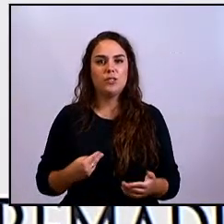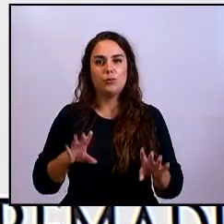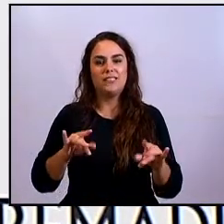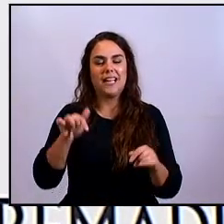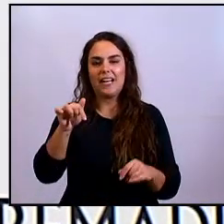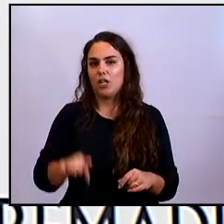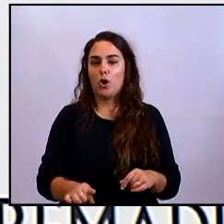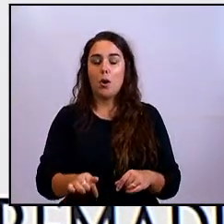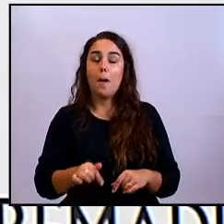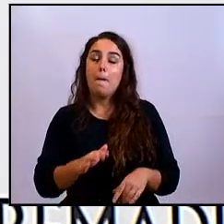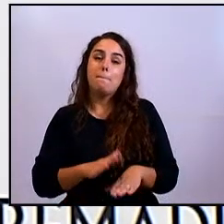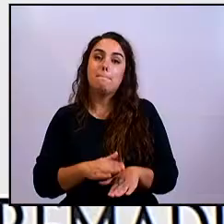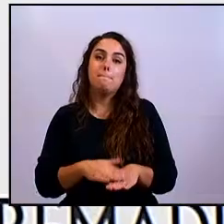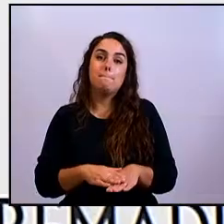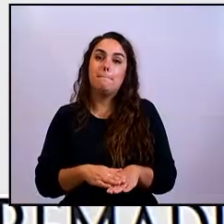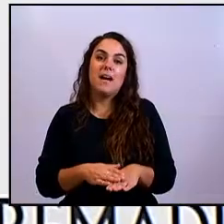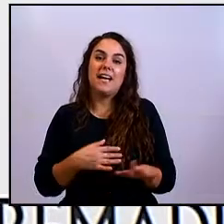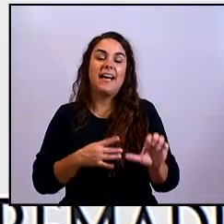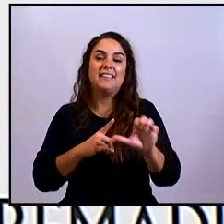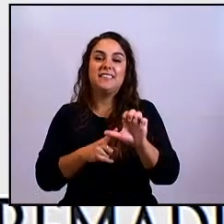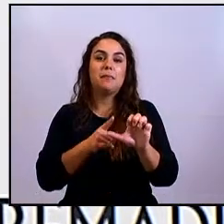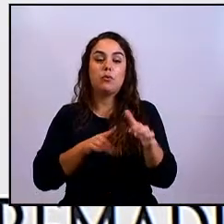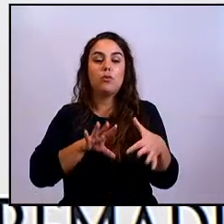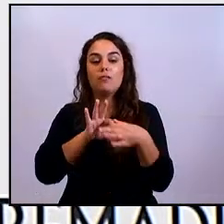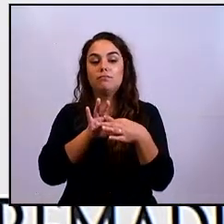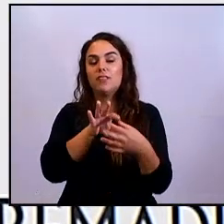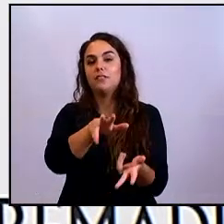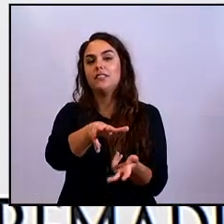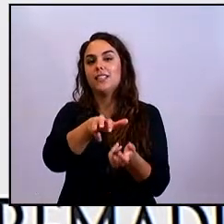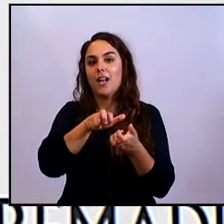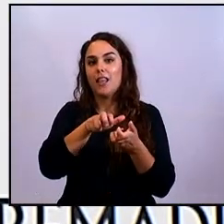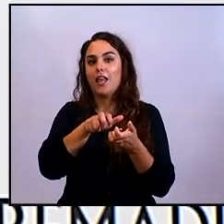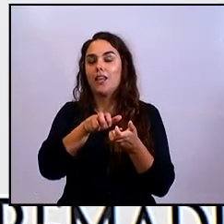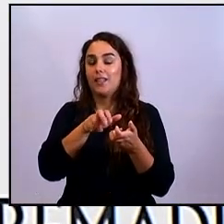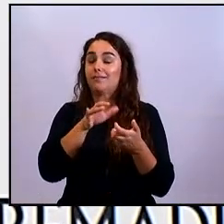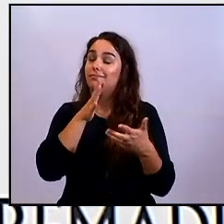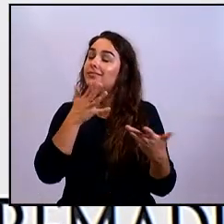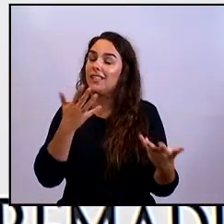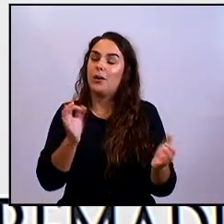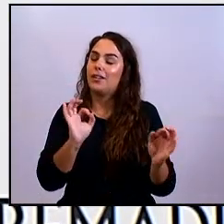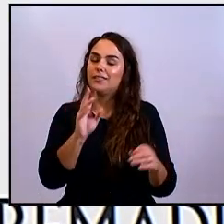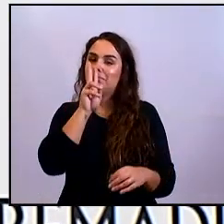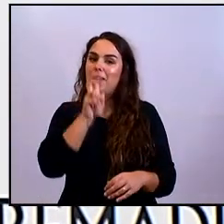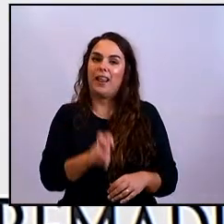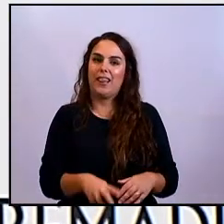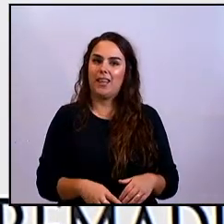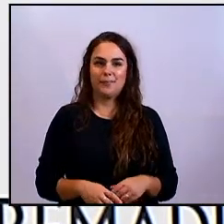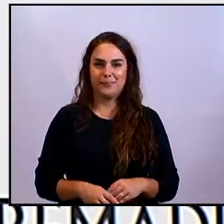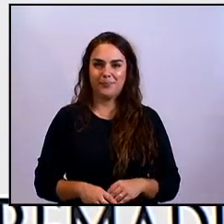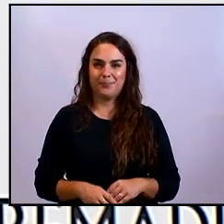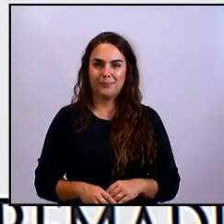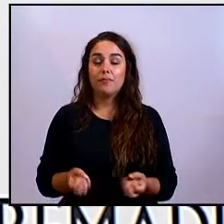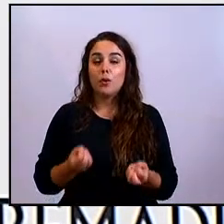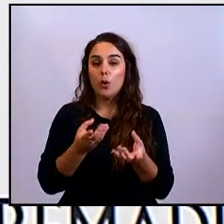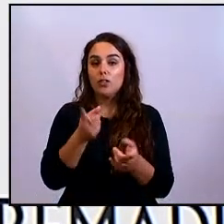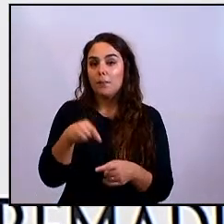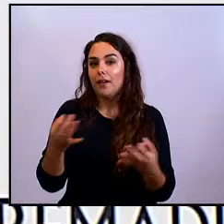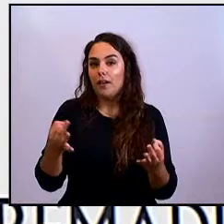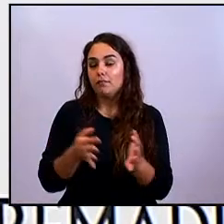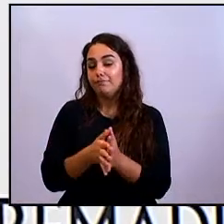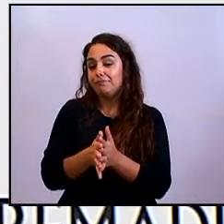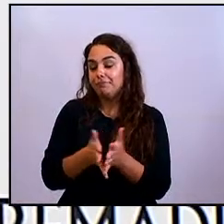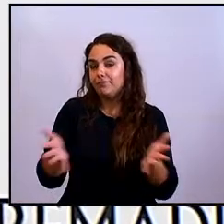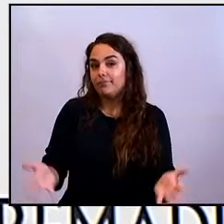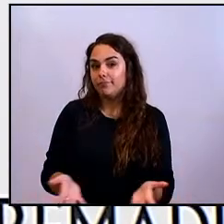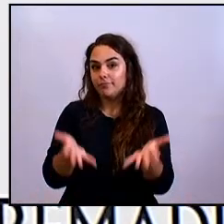para acercarse a una Extremadura con una fiscalidad ni más ni menos que sea la que se merece. Les anuncio que vamos a impulsar la